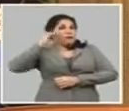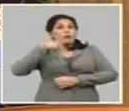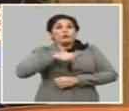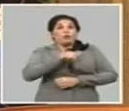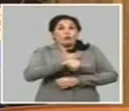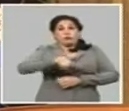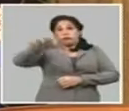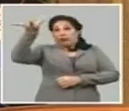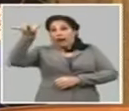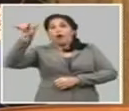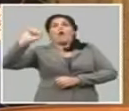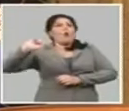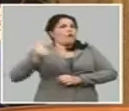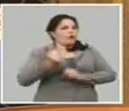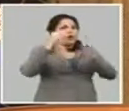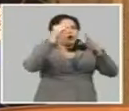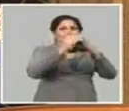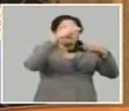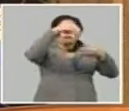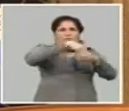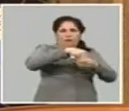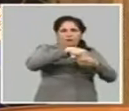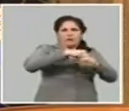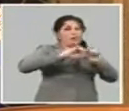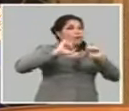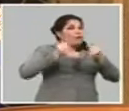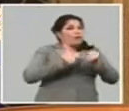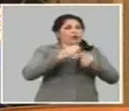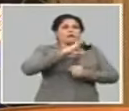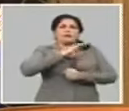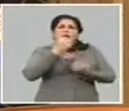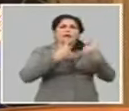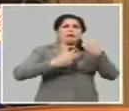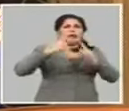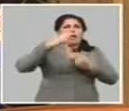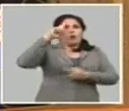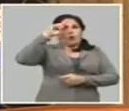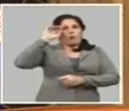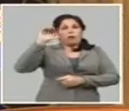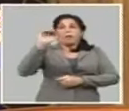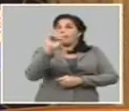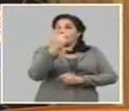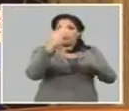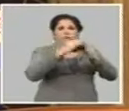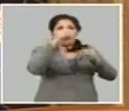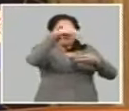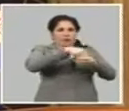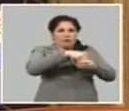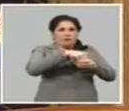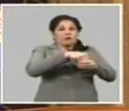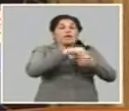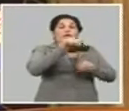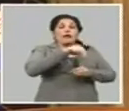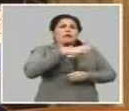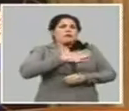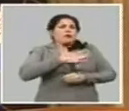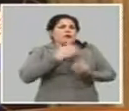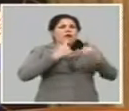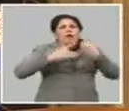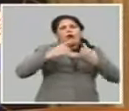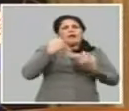200 más respiratorios acudan de inmediato a los servicios primero mantenerse en el lugar y segundo ante la presencia de los cientos